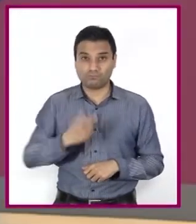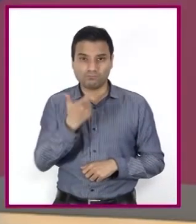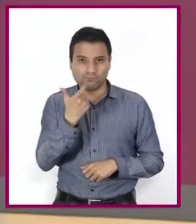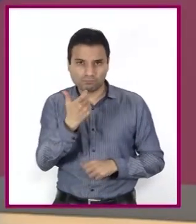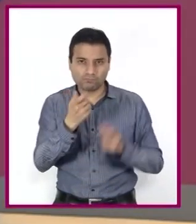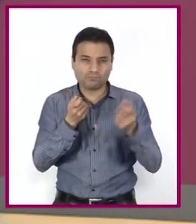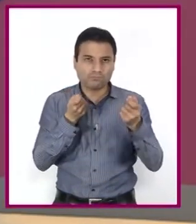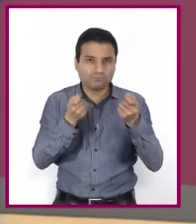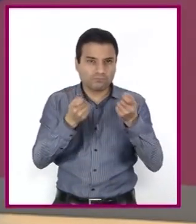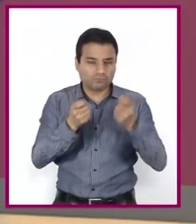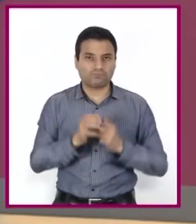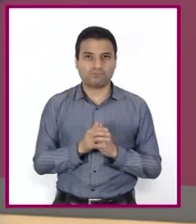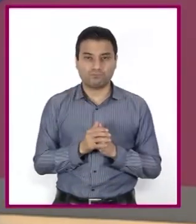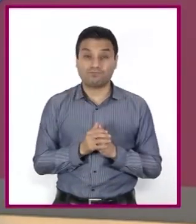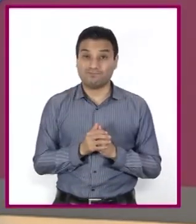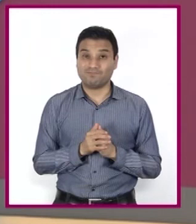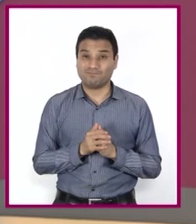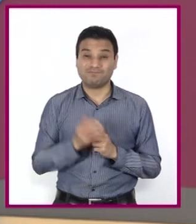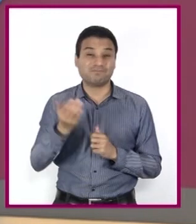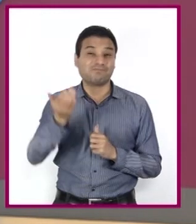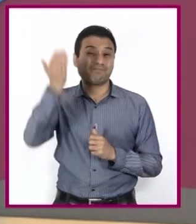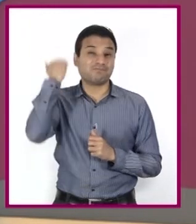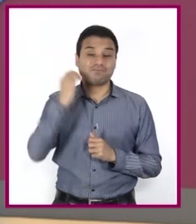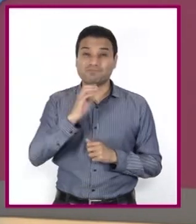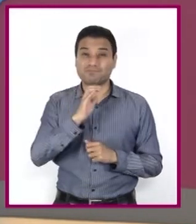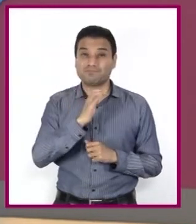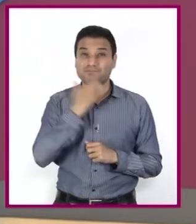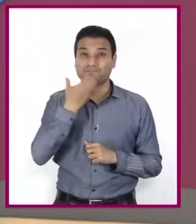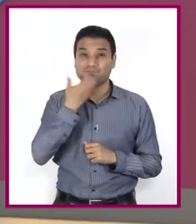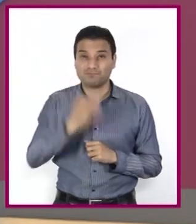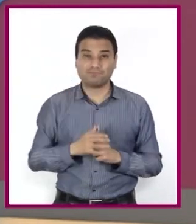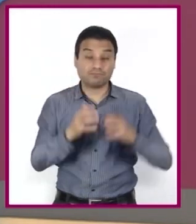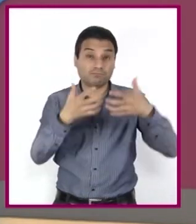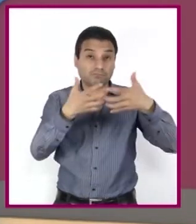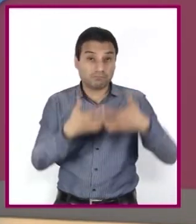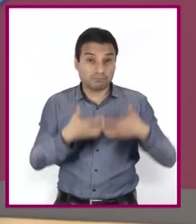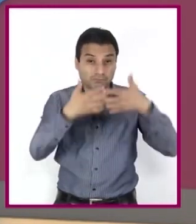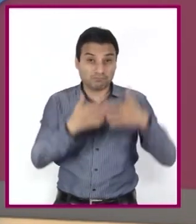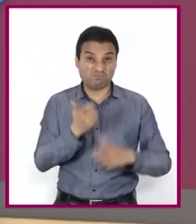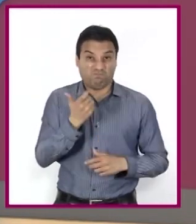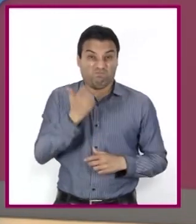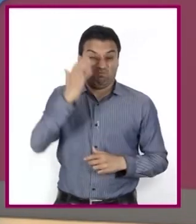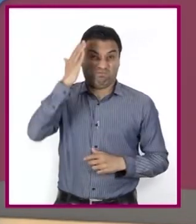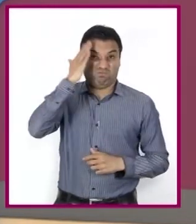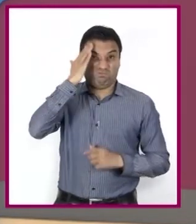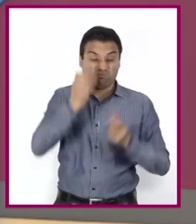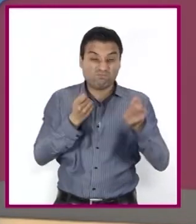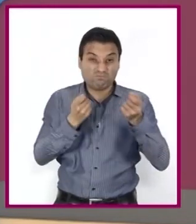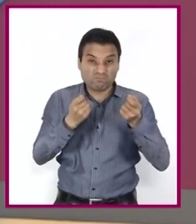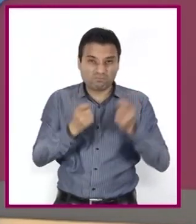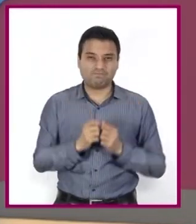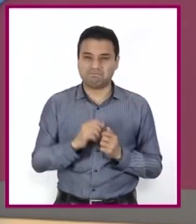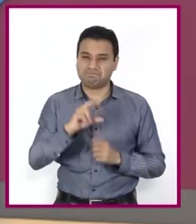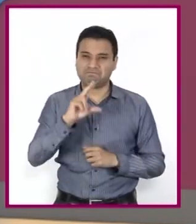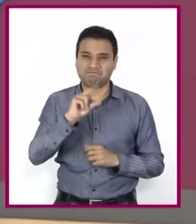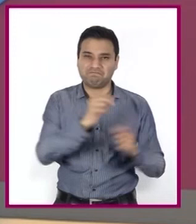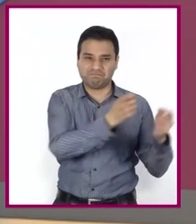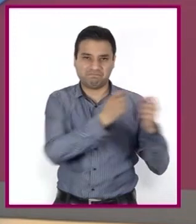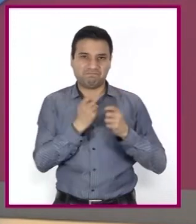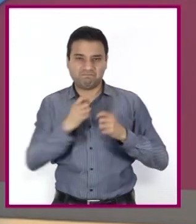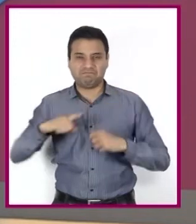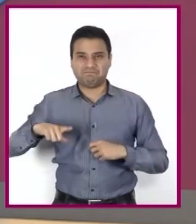economía, quitándole el monopolio del control económico a las grandes empresas. Esas políticas comenzaron a surtir